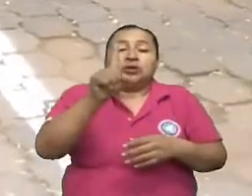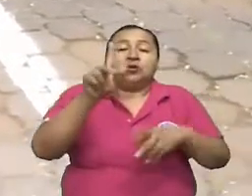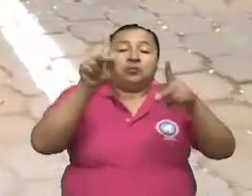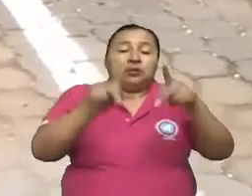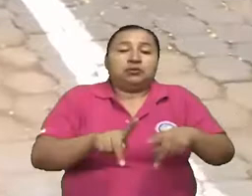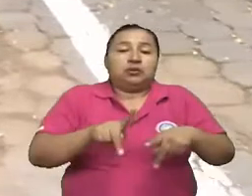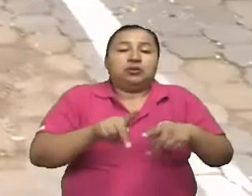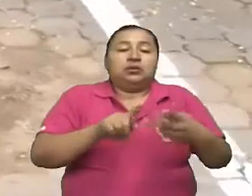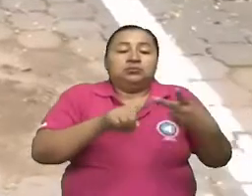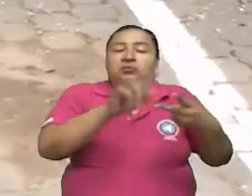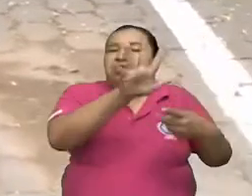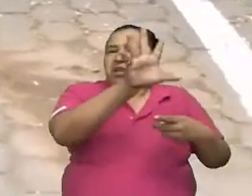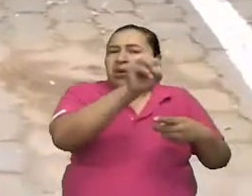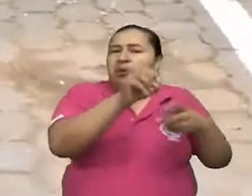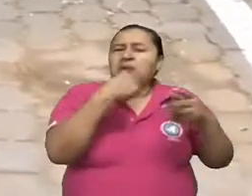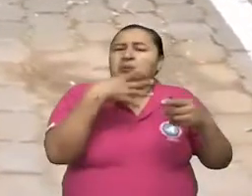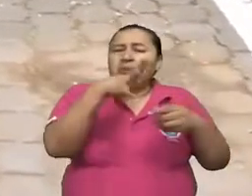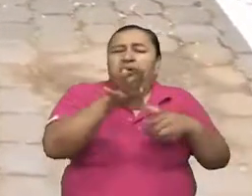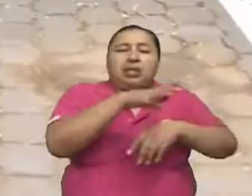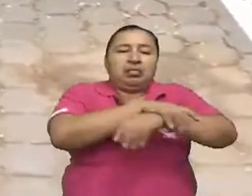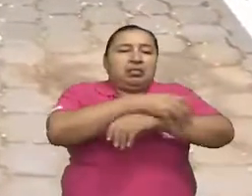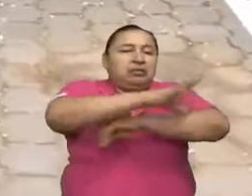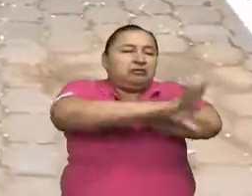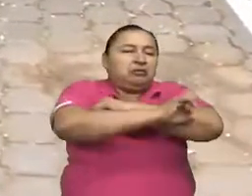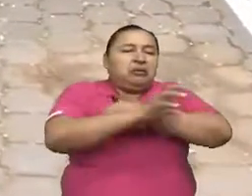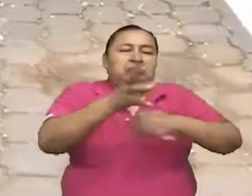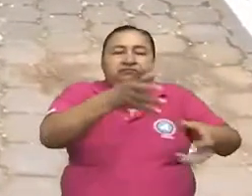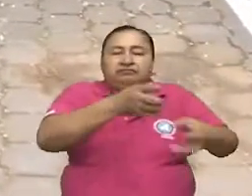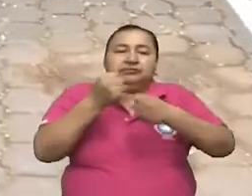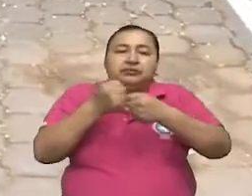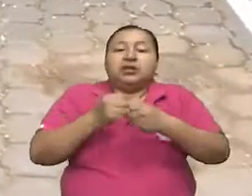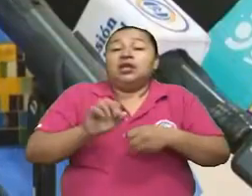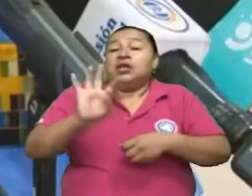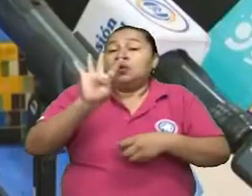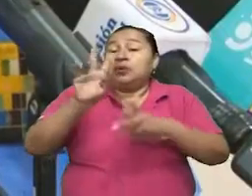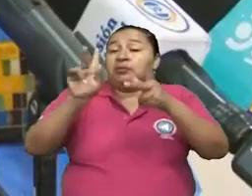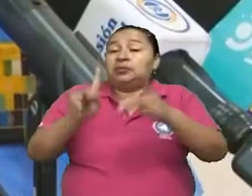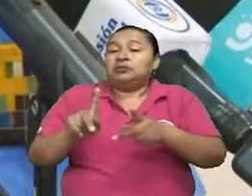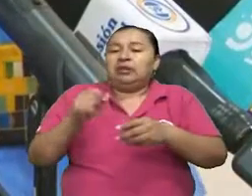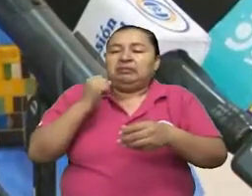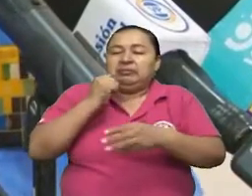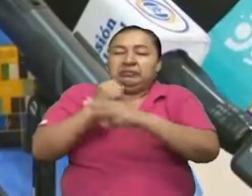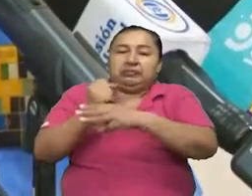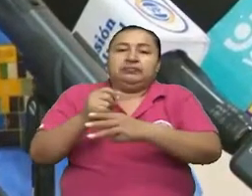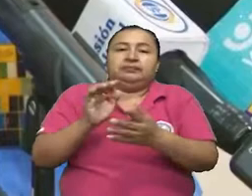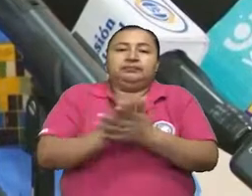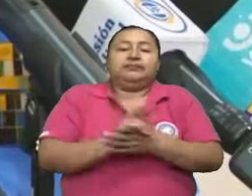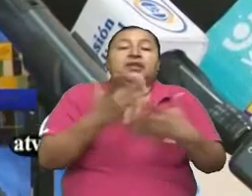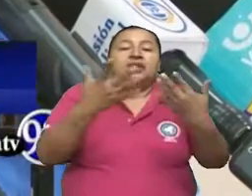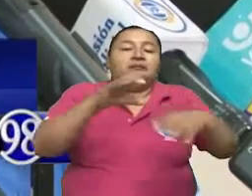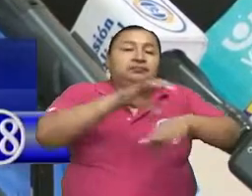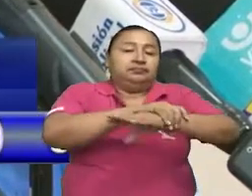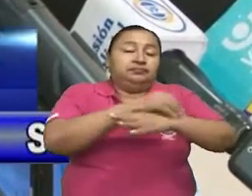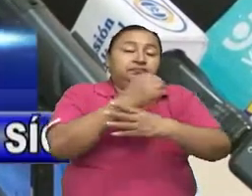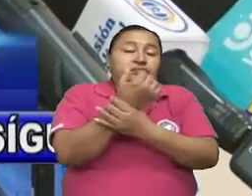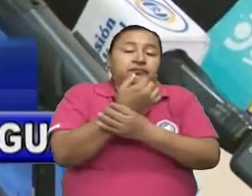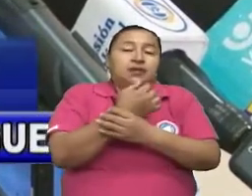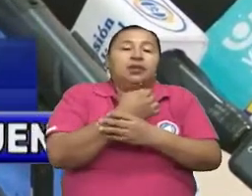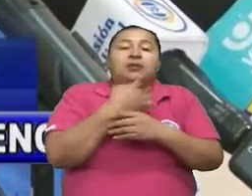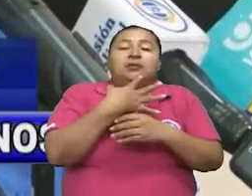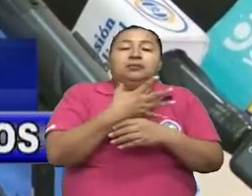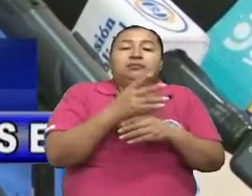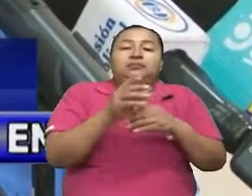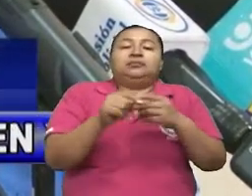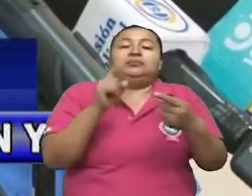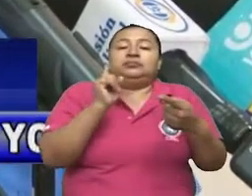50 por los delitos de robo con violencia y 4 por homicidio. Preso por los delitos